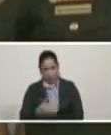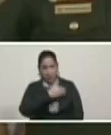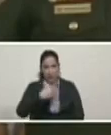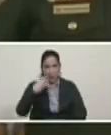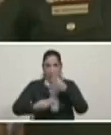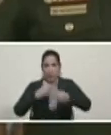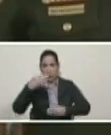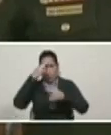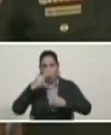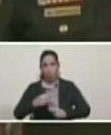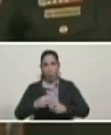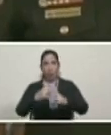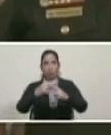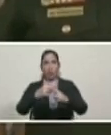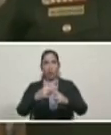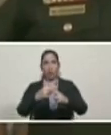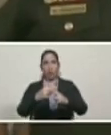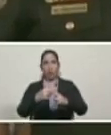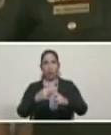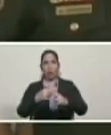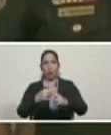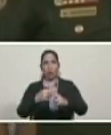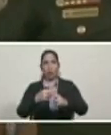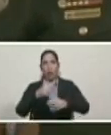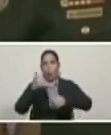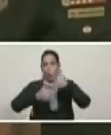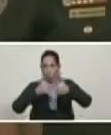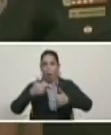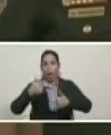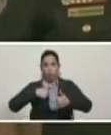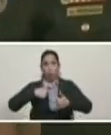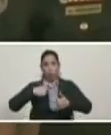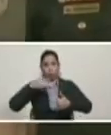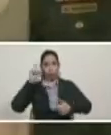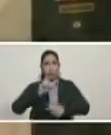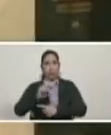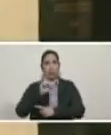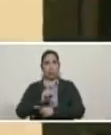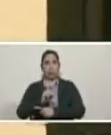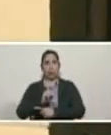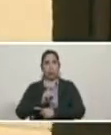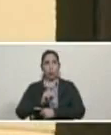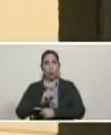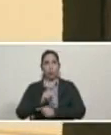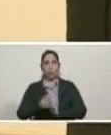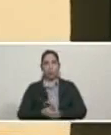homenaje, el cual no me merezco, nos diría con su humildad,